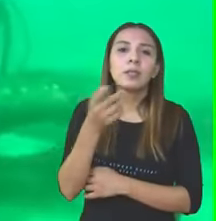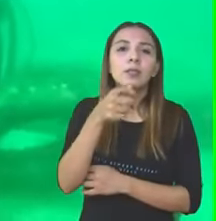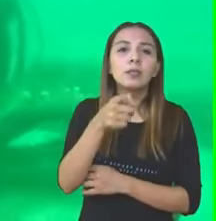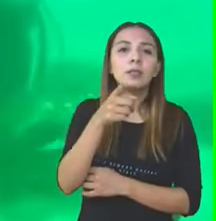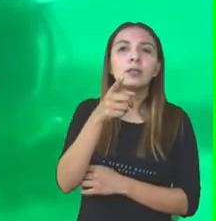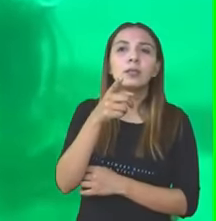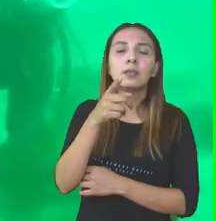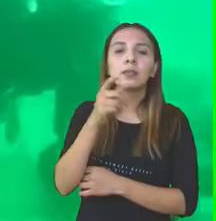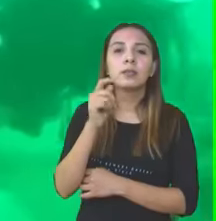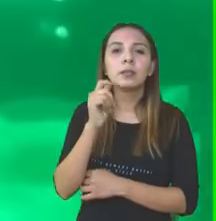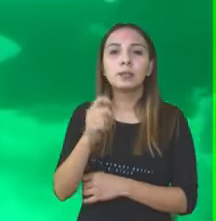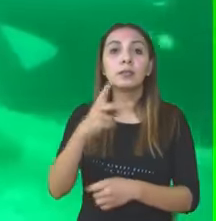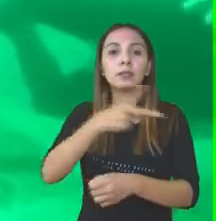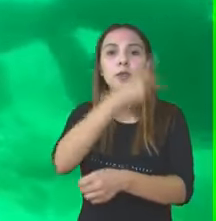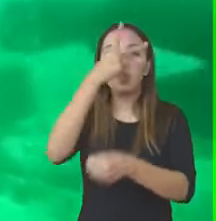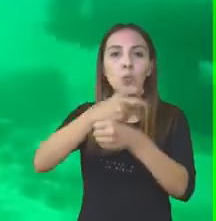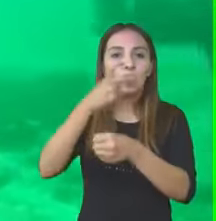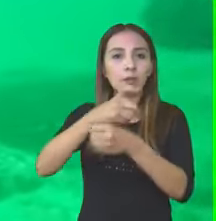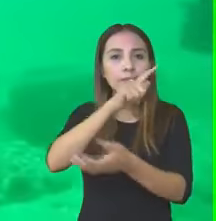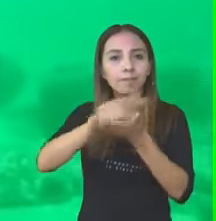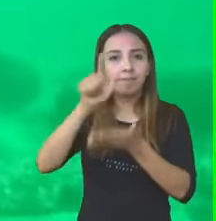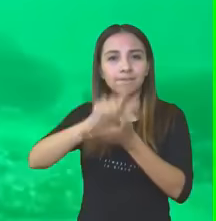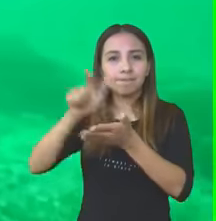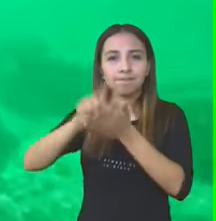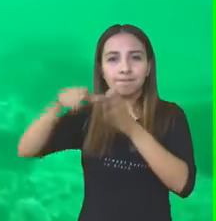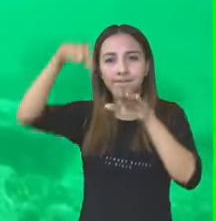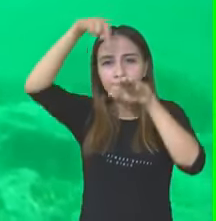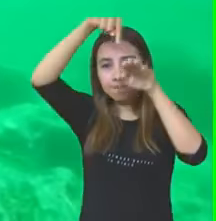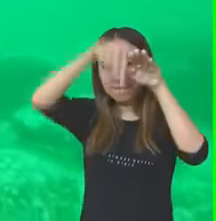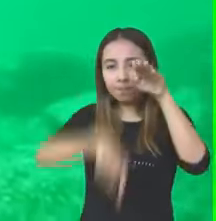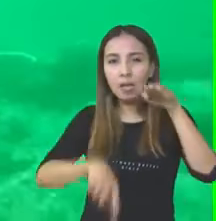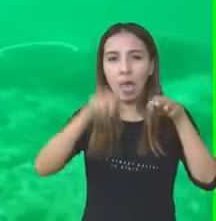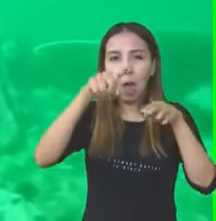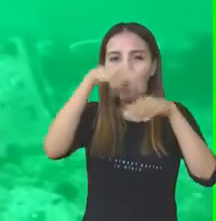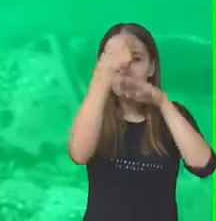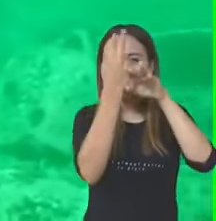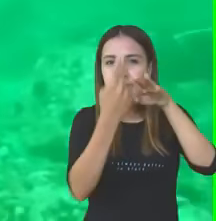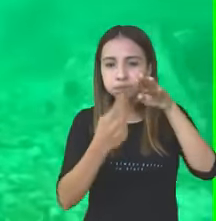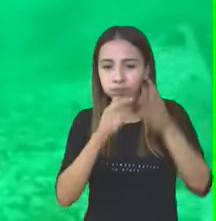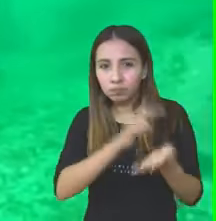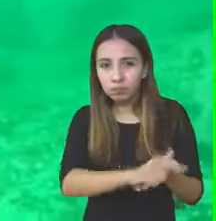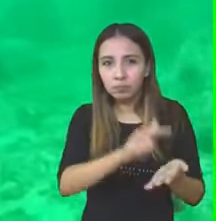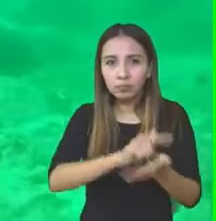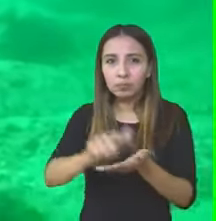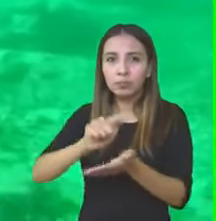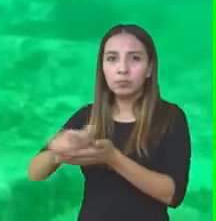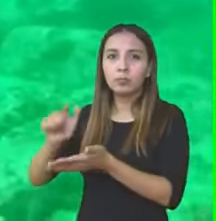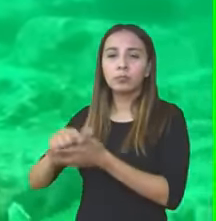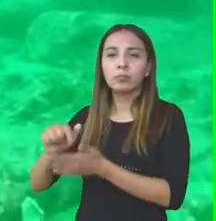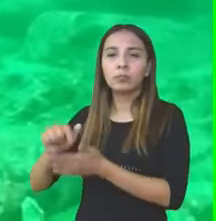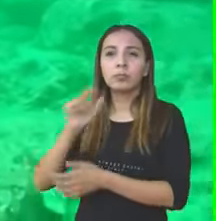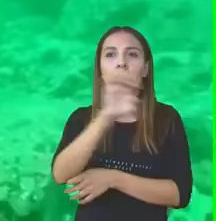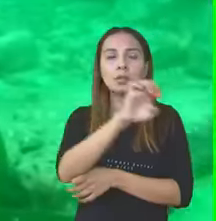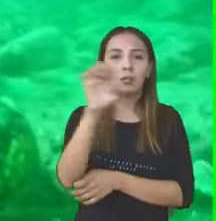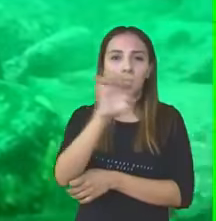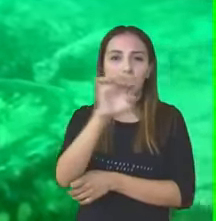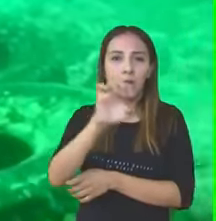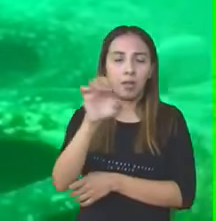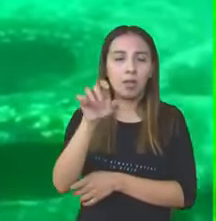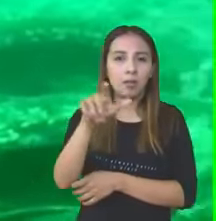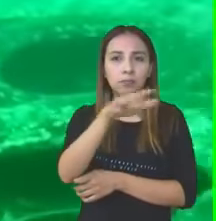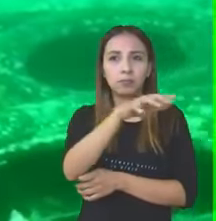llevar la segunda limpieza del fondo marino. Esto va a ser en el arroyo Ensenada y la rada portuaria, y estamos viendo